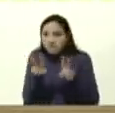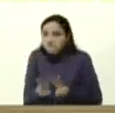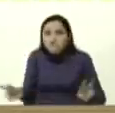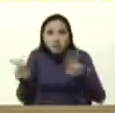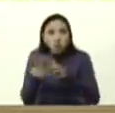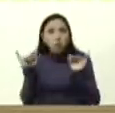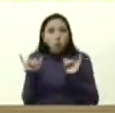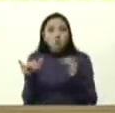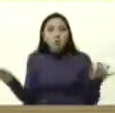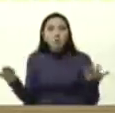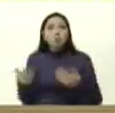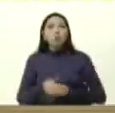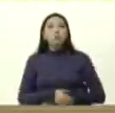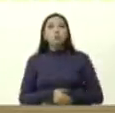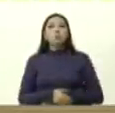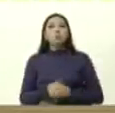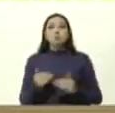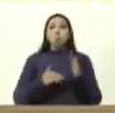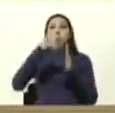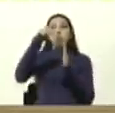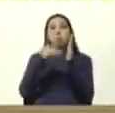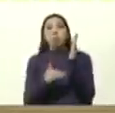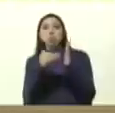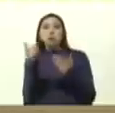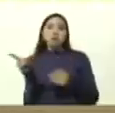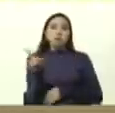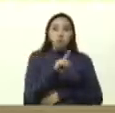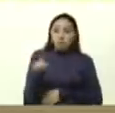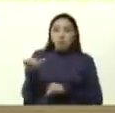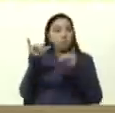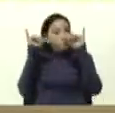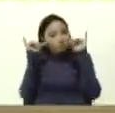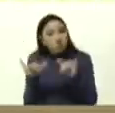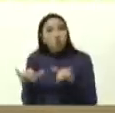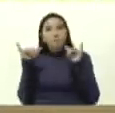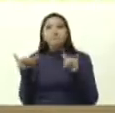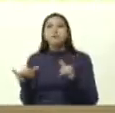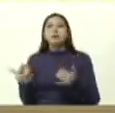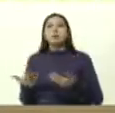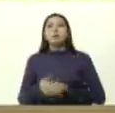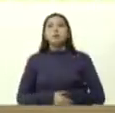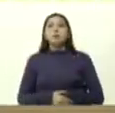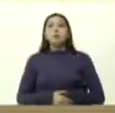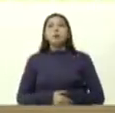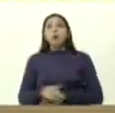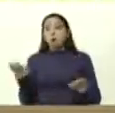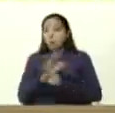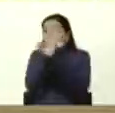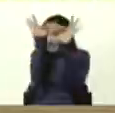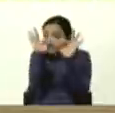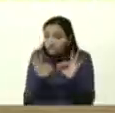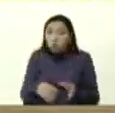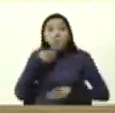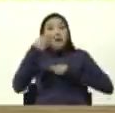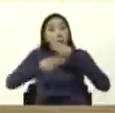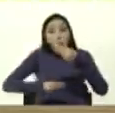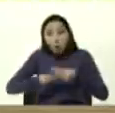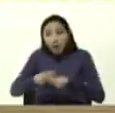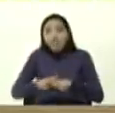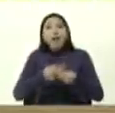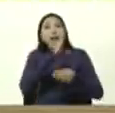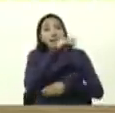lo mismo. No va a valer más, no va a valer menos. Es solamente una escala monetaria que estamos aplicando,